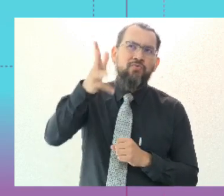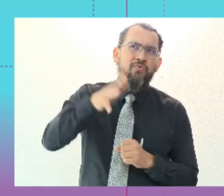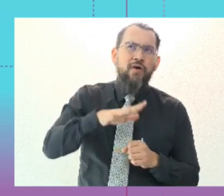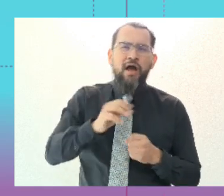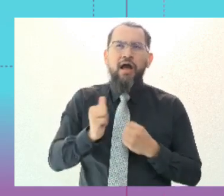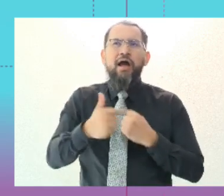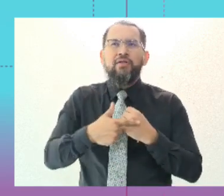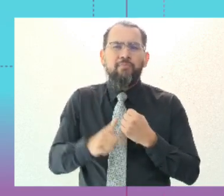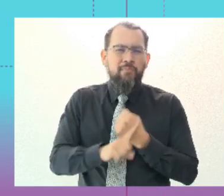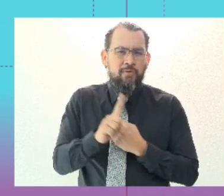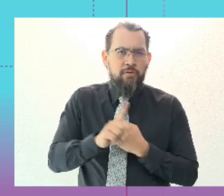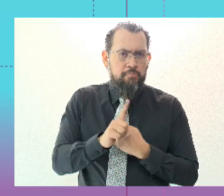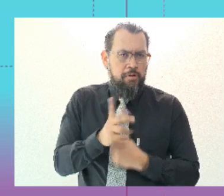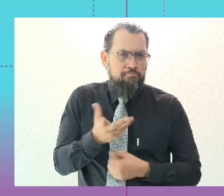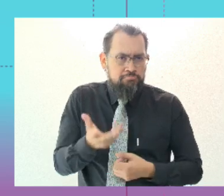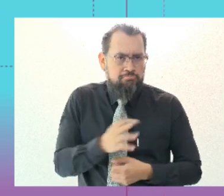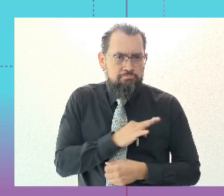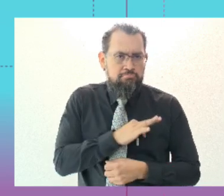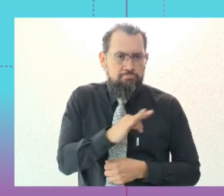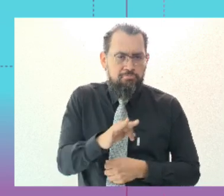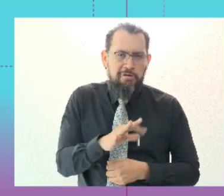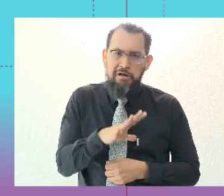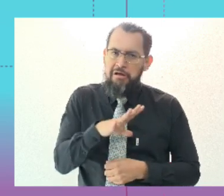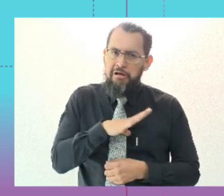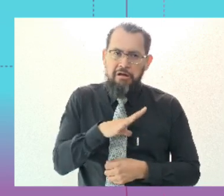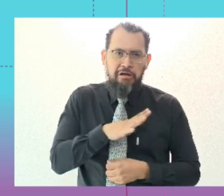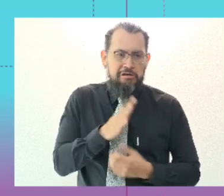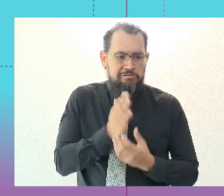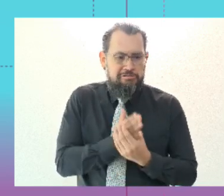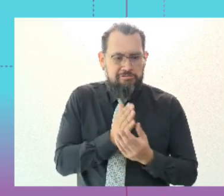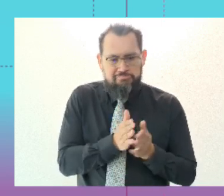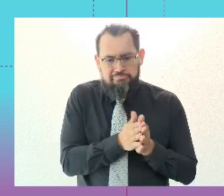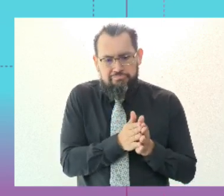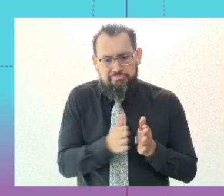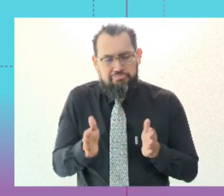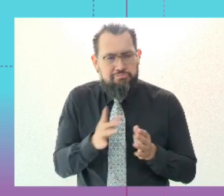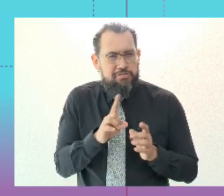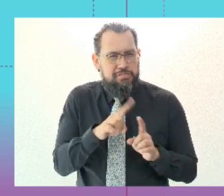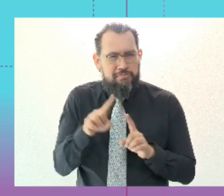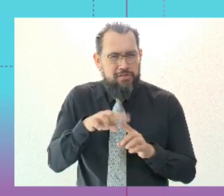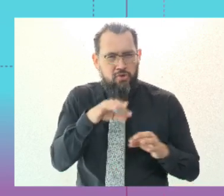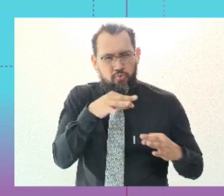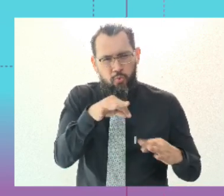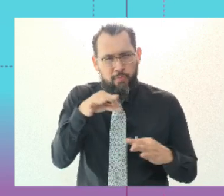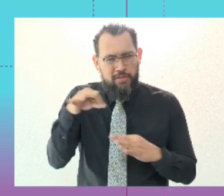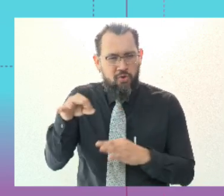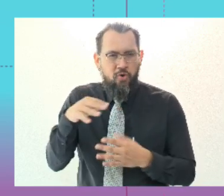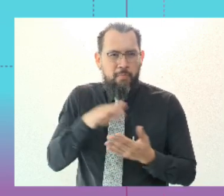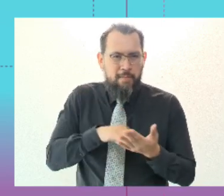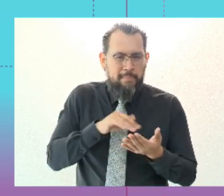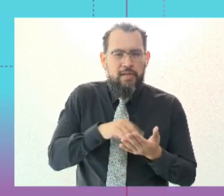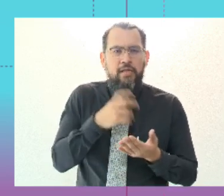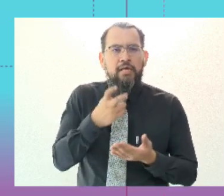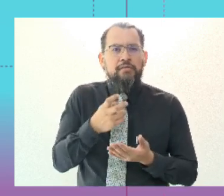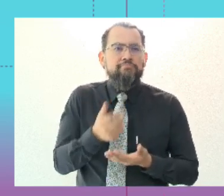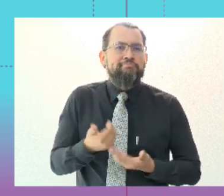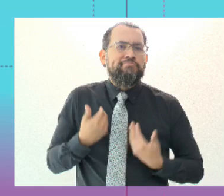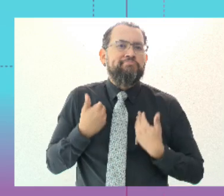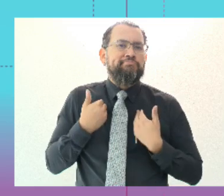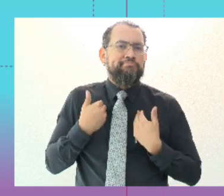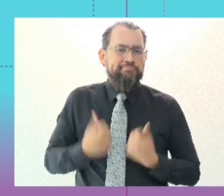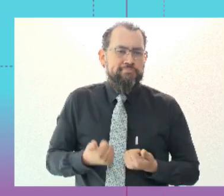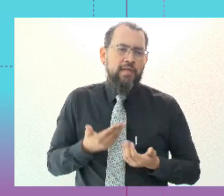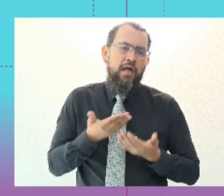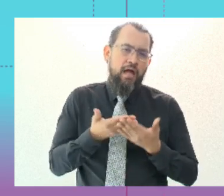problema, podemos acudir a todo un expediente de construcción documental que lo que ha provocado es